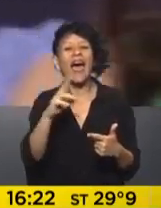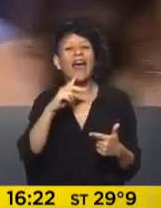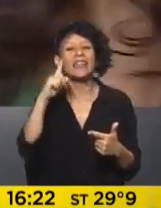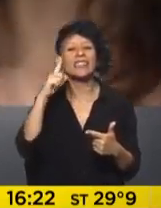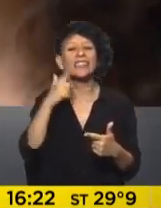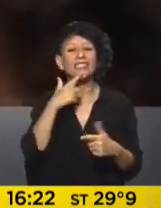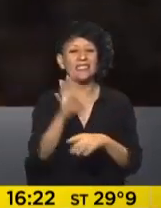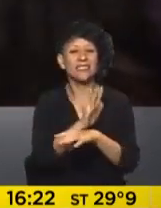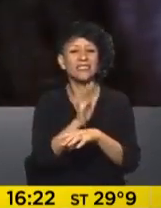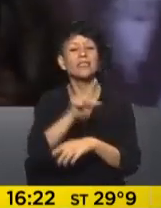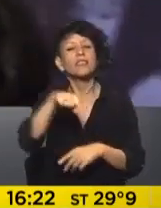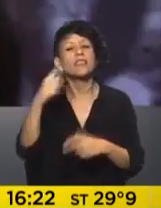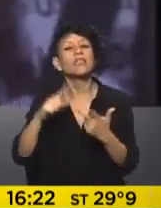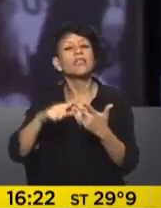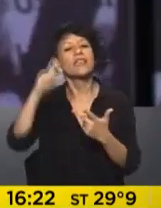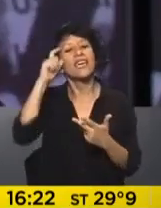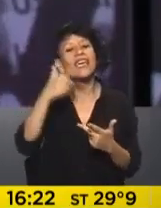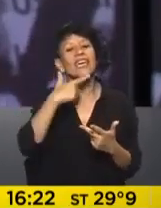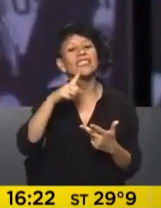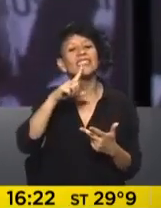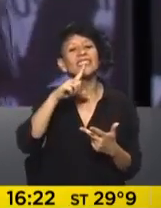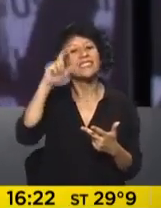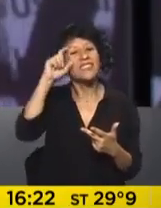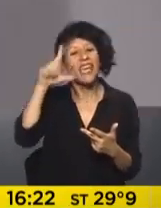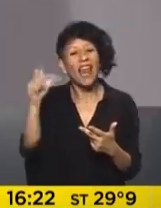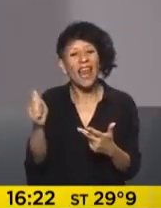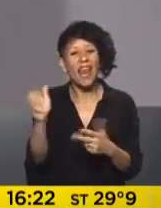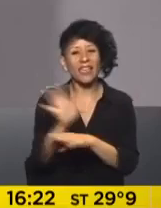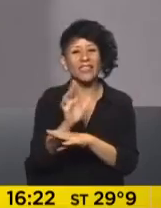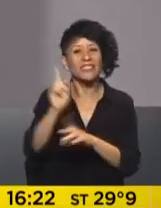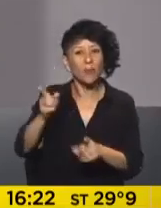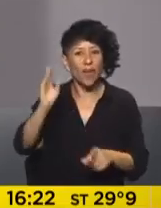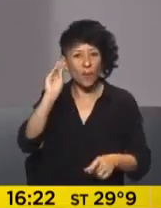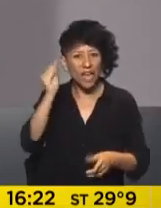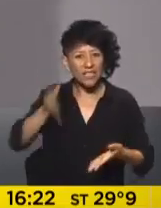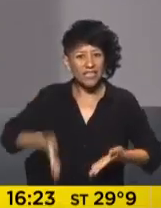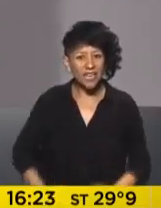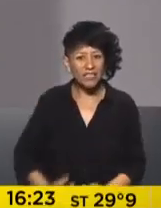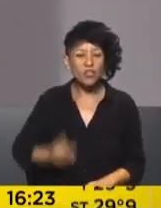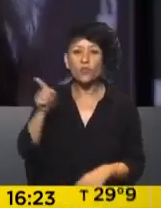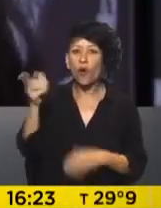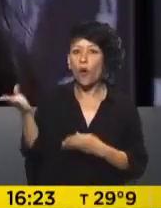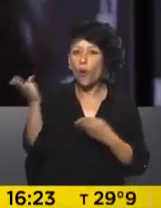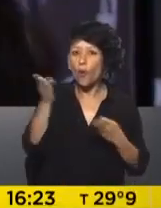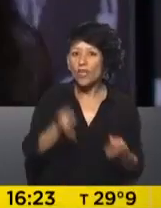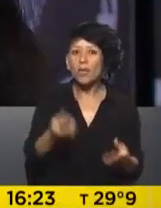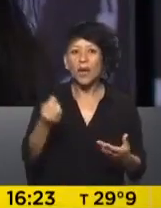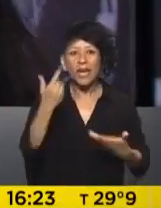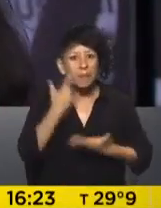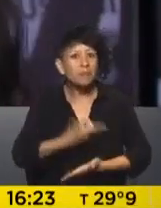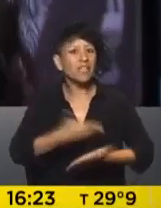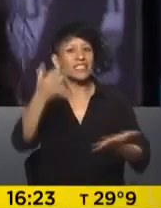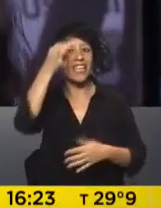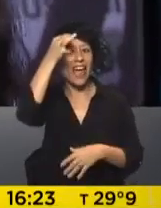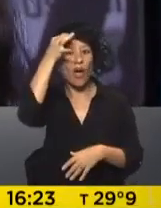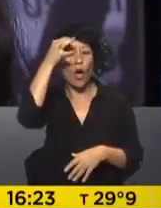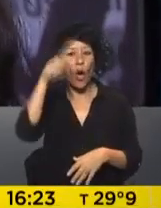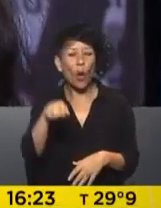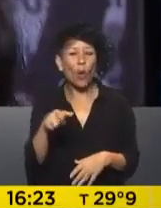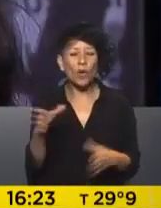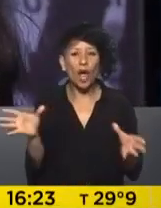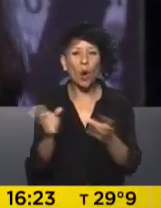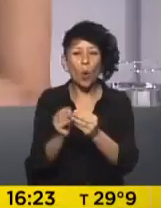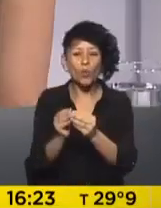Estrella Strauss, que también es actriz. Y brasilera, además. Sí. Y estás aquí en Argentina para presentar esta obra junto con ellos. Sí. Bienvenida. Muchas